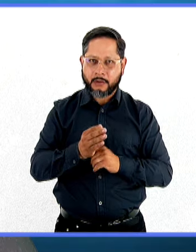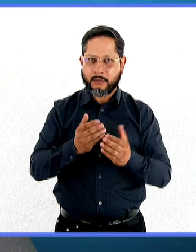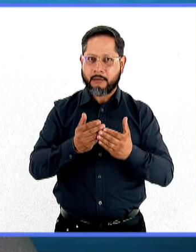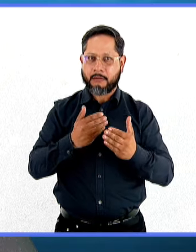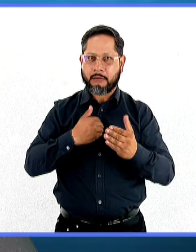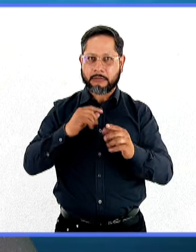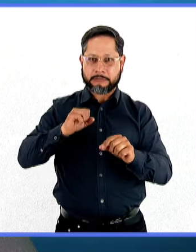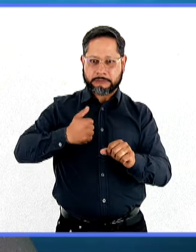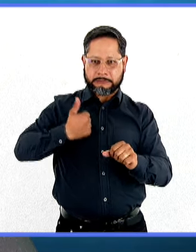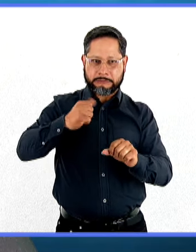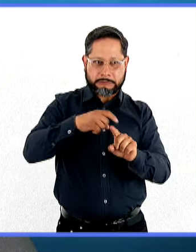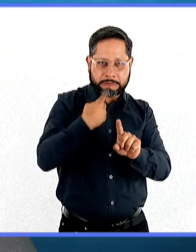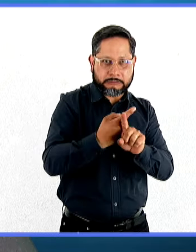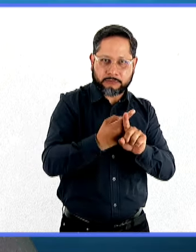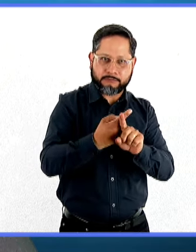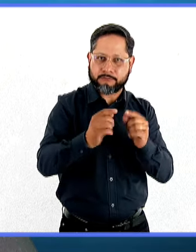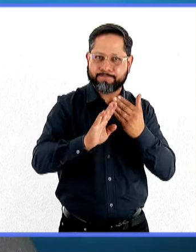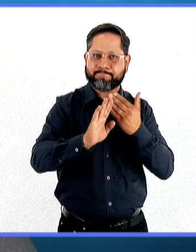violencia